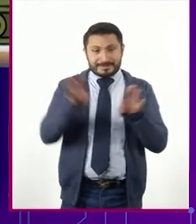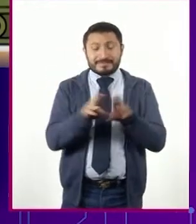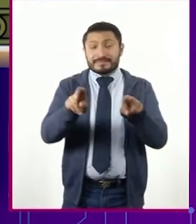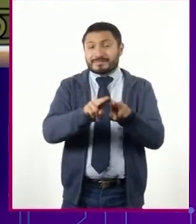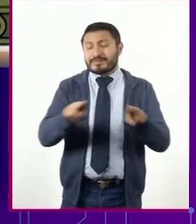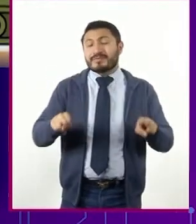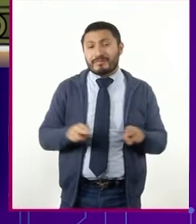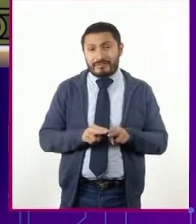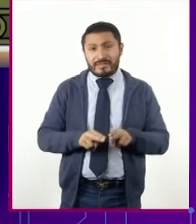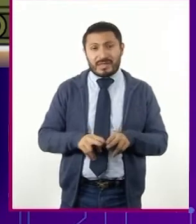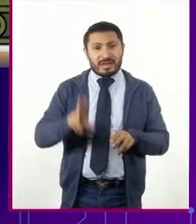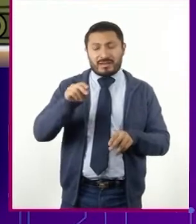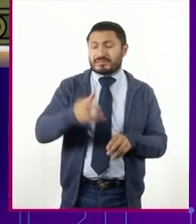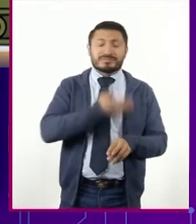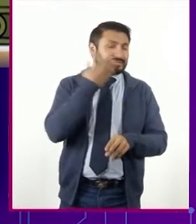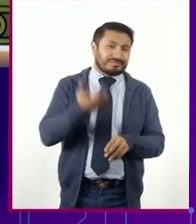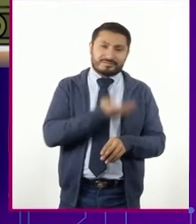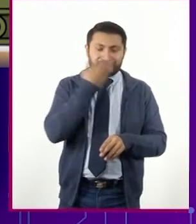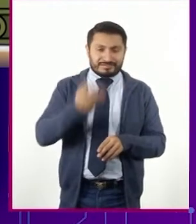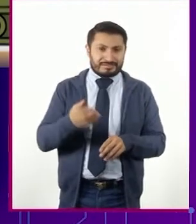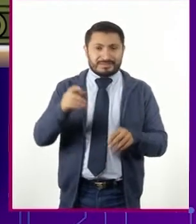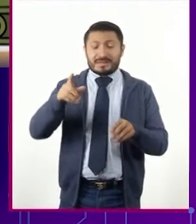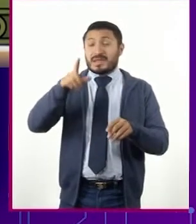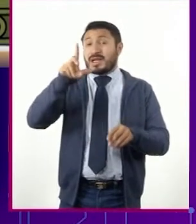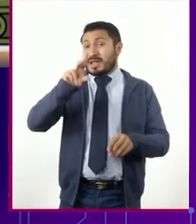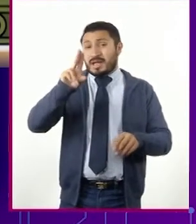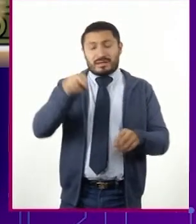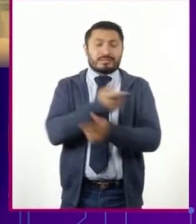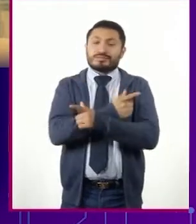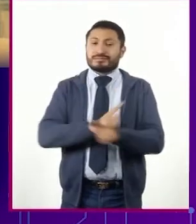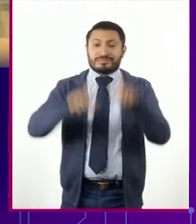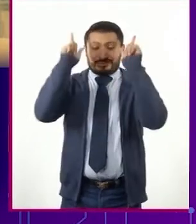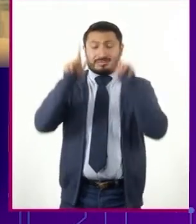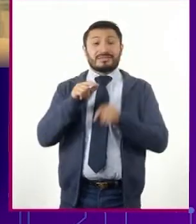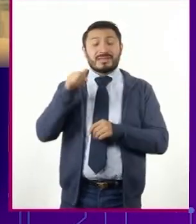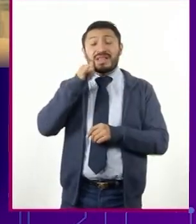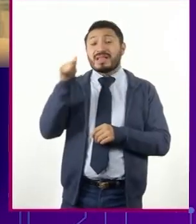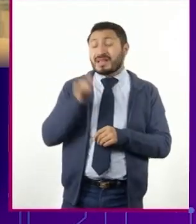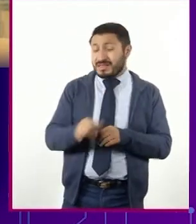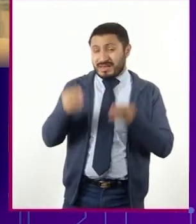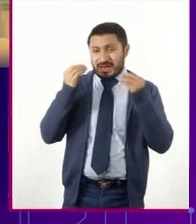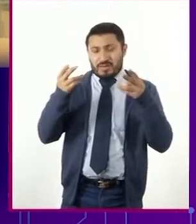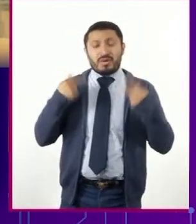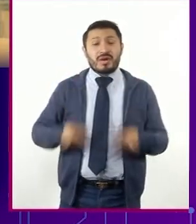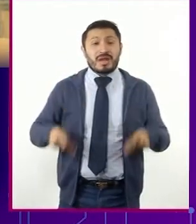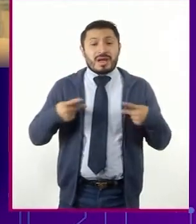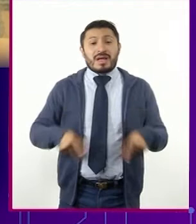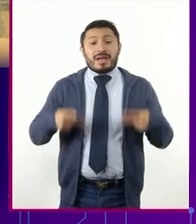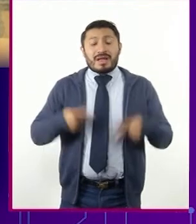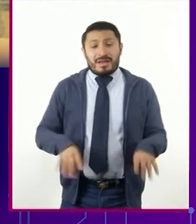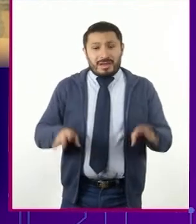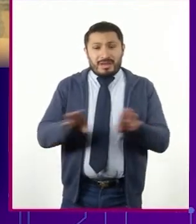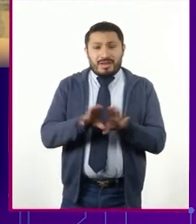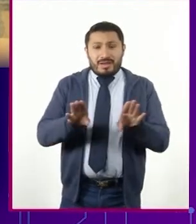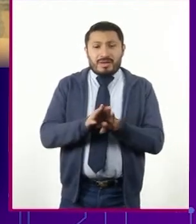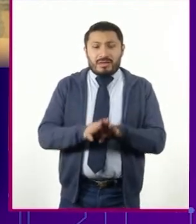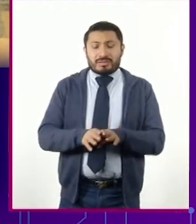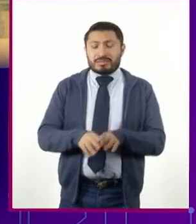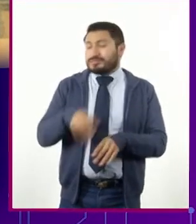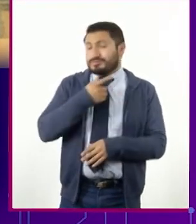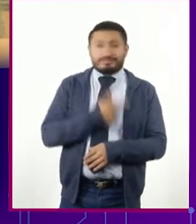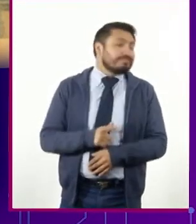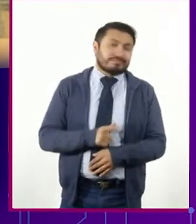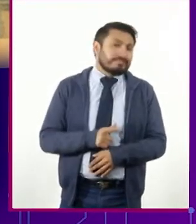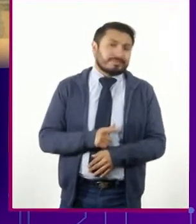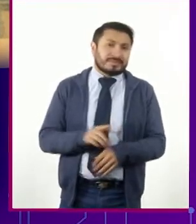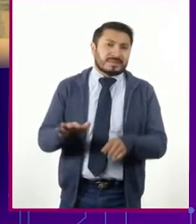nacionalista, anticomunista y antiliberal. En Italia, gran parte de la población se encontraba inconforme porque